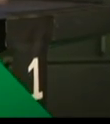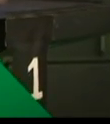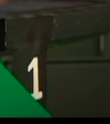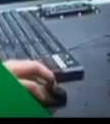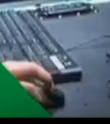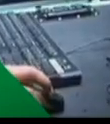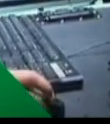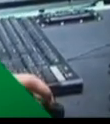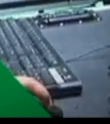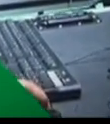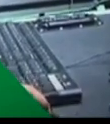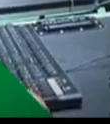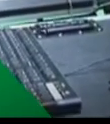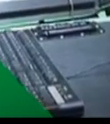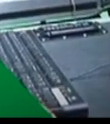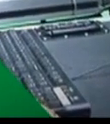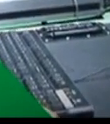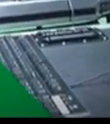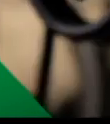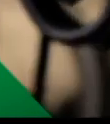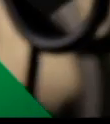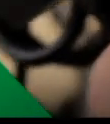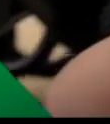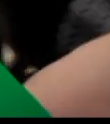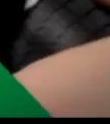www.televisioneducativa.gov.mx/capacitación. Tienes hasta el 22 de marzo.